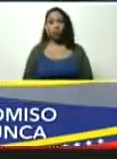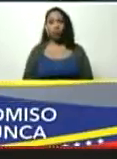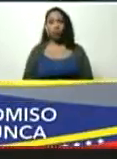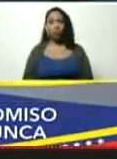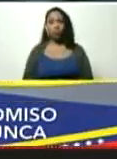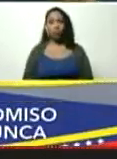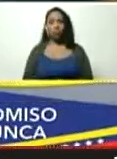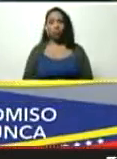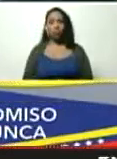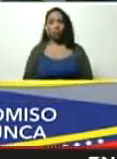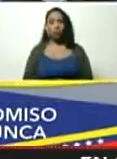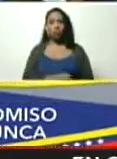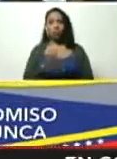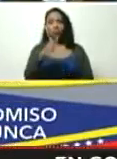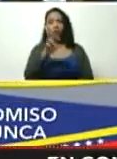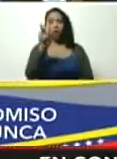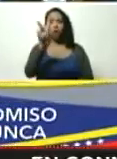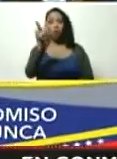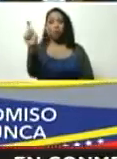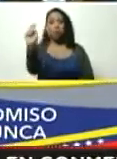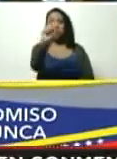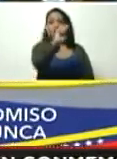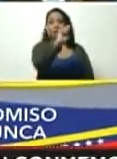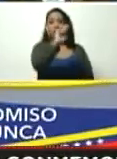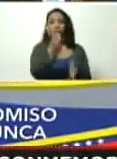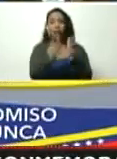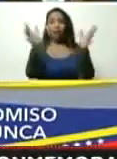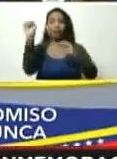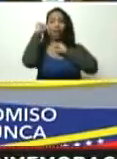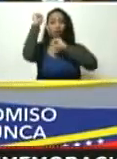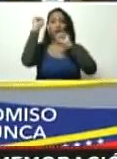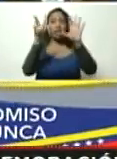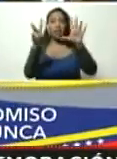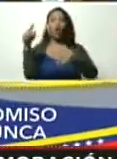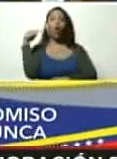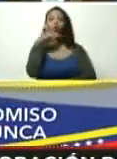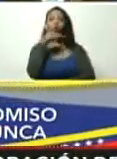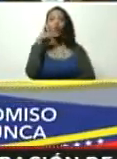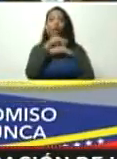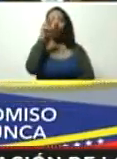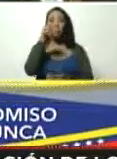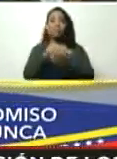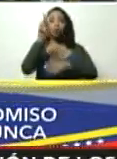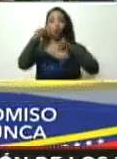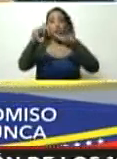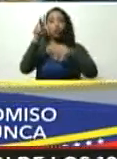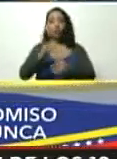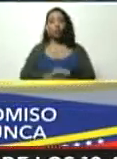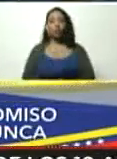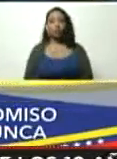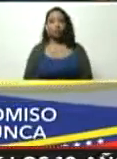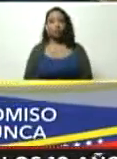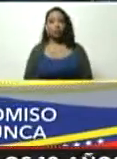Habían pasado apenas 2 meses de la gran victoria del 7 de octubre del 2012.